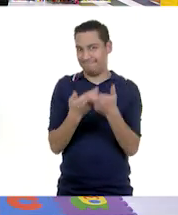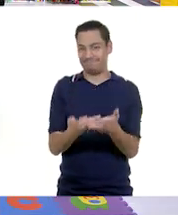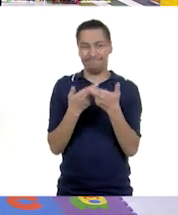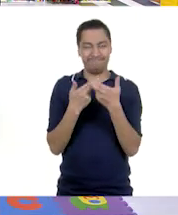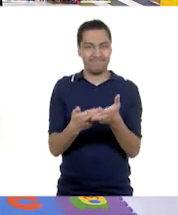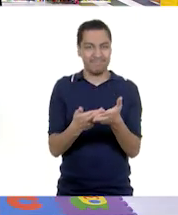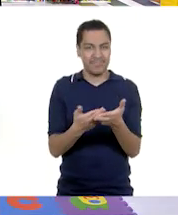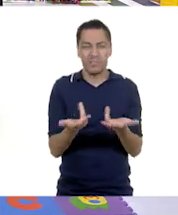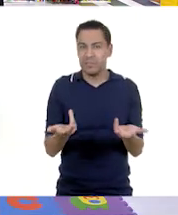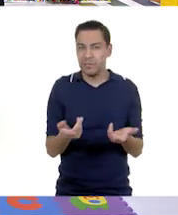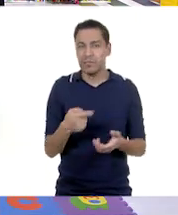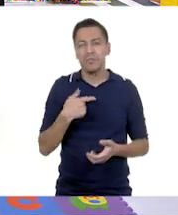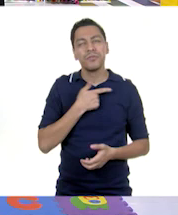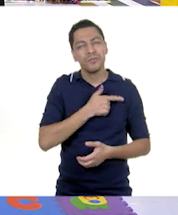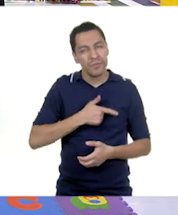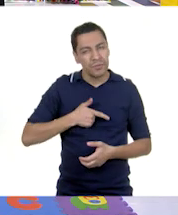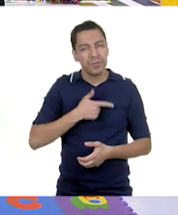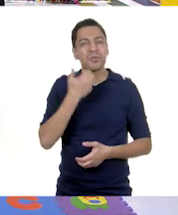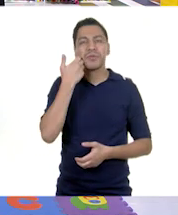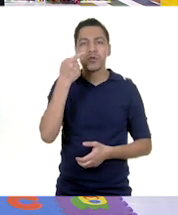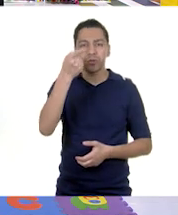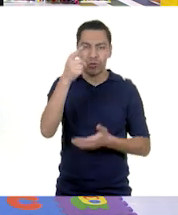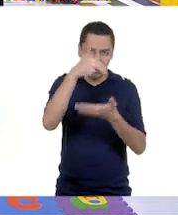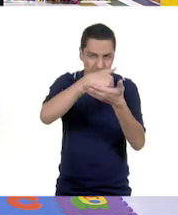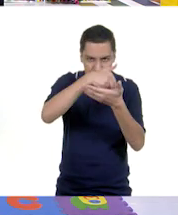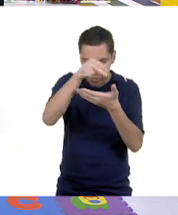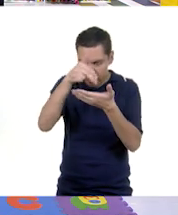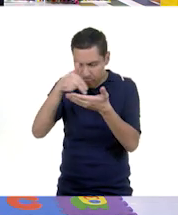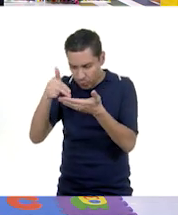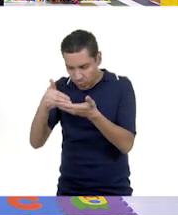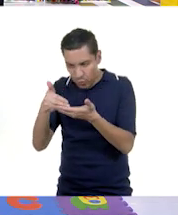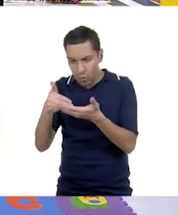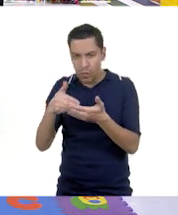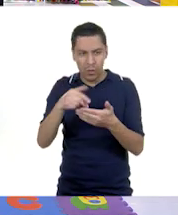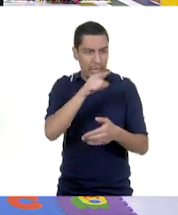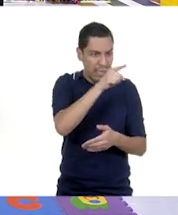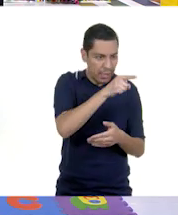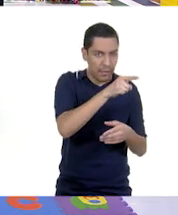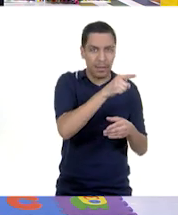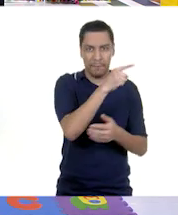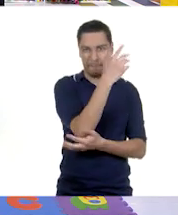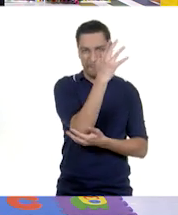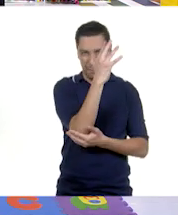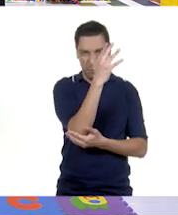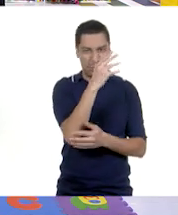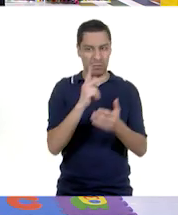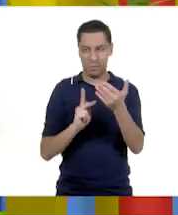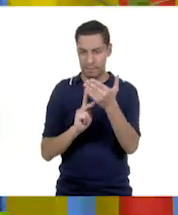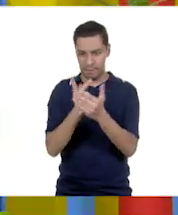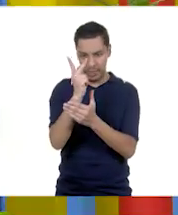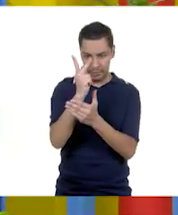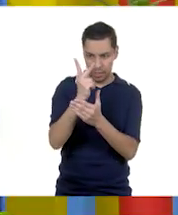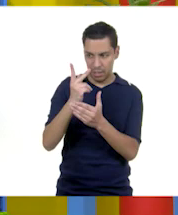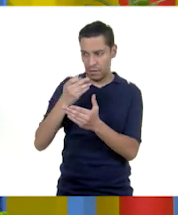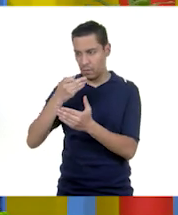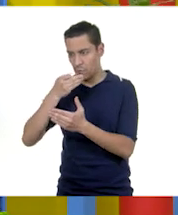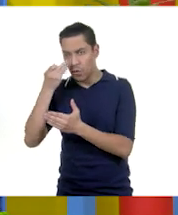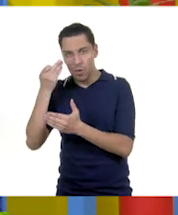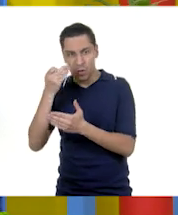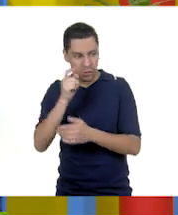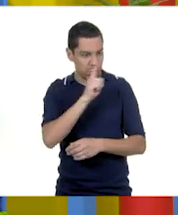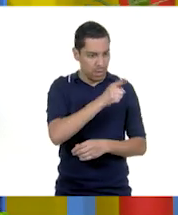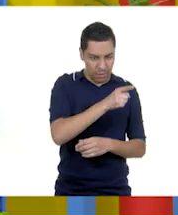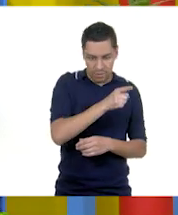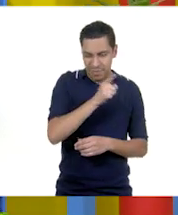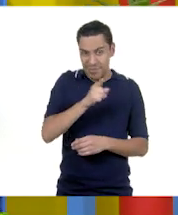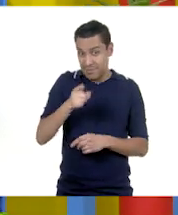que allá en casa vayan haciendo algunos dibujos y vayan anotando las características que tienen con las plantas. Bien. Eso está muy bien.